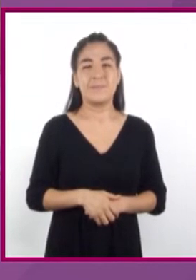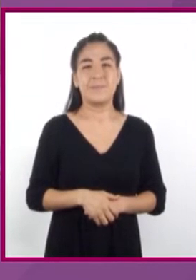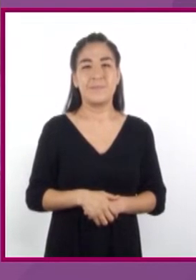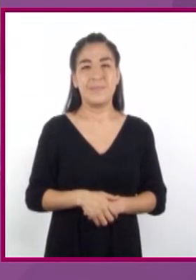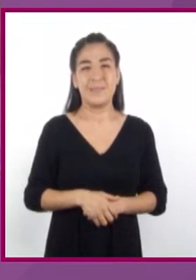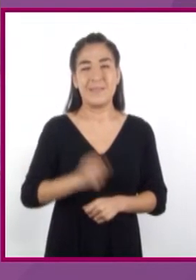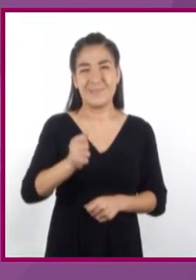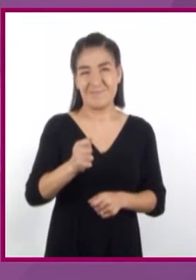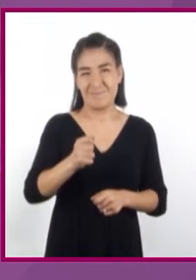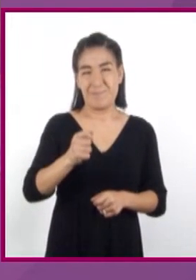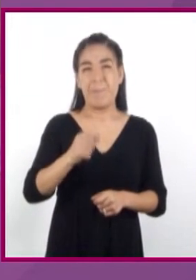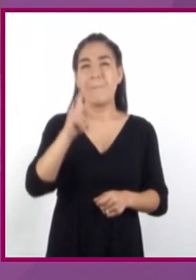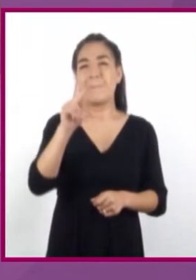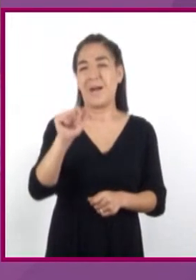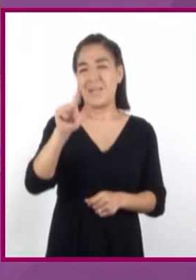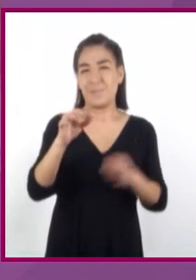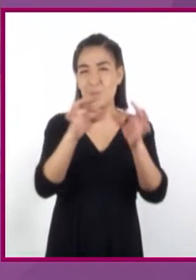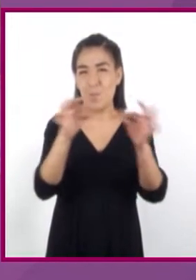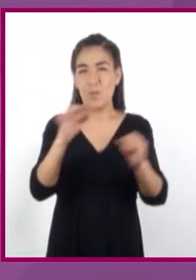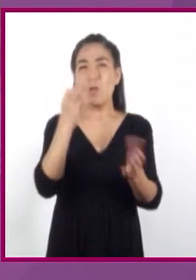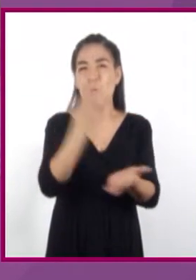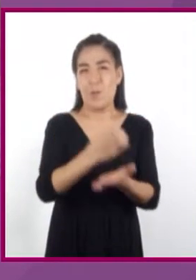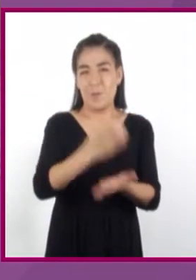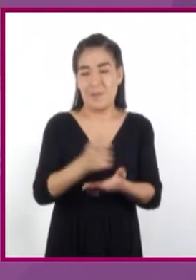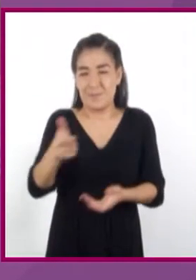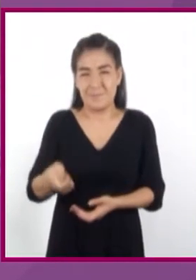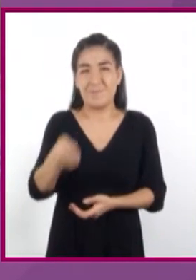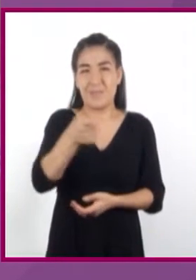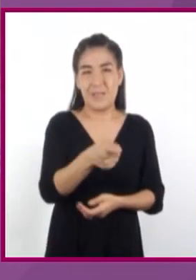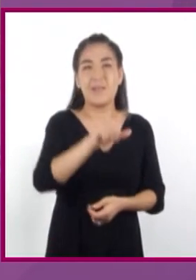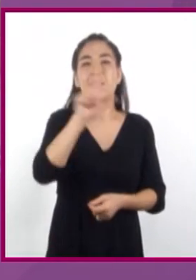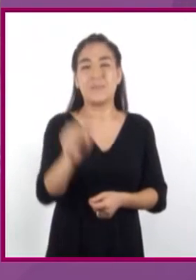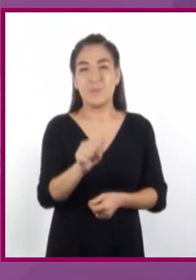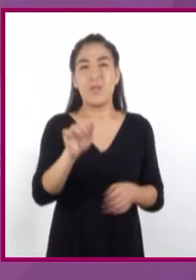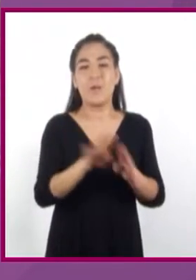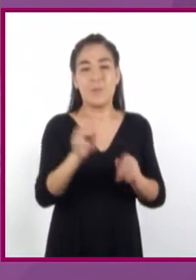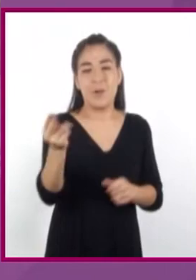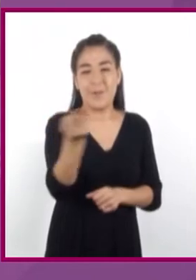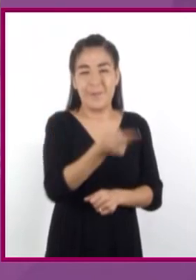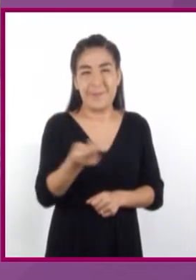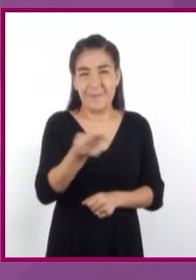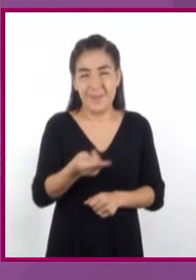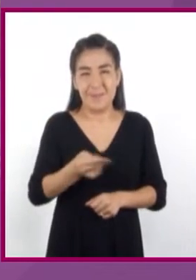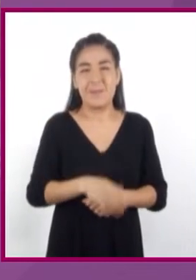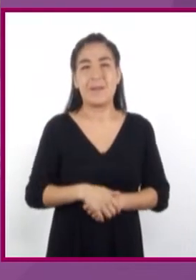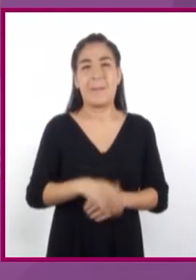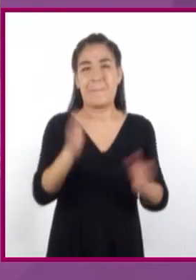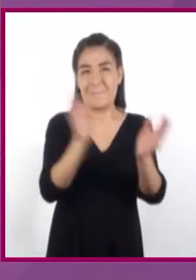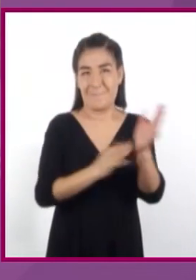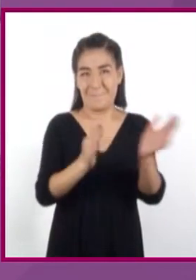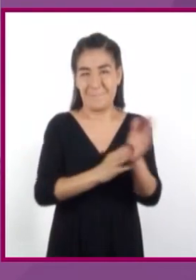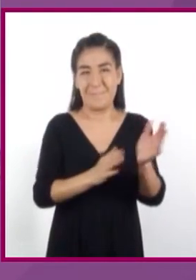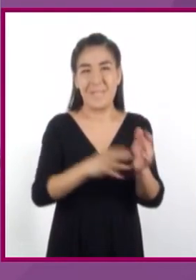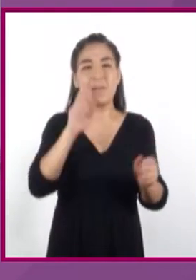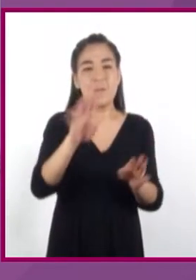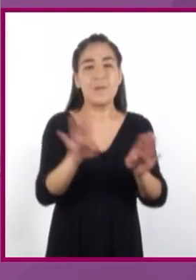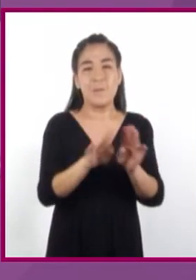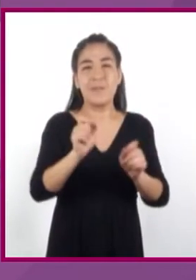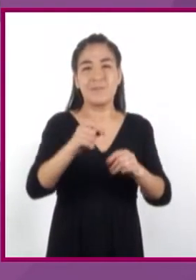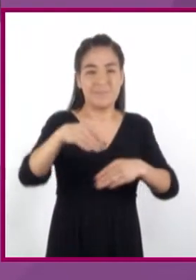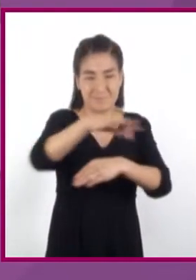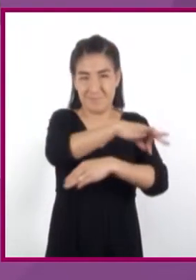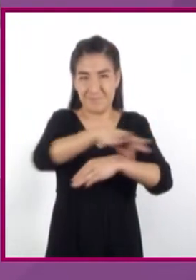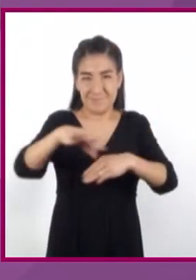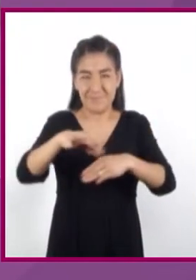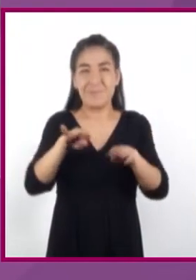un palito de cobre. Ya previamente le dibujamos en la hoja de papel para poderlo medir después de